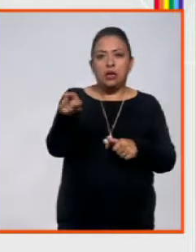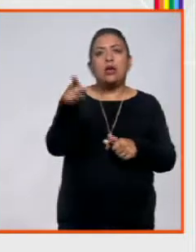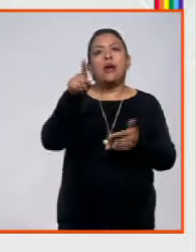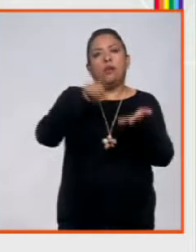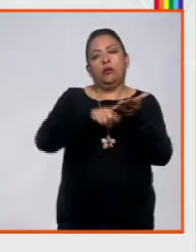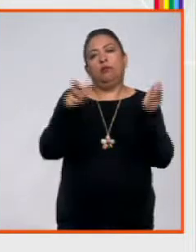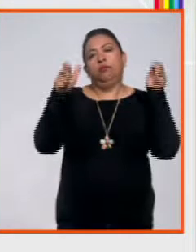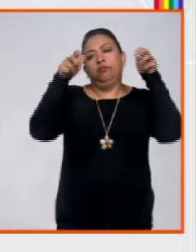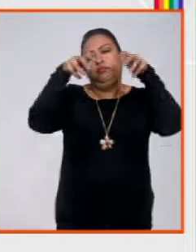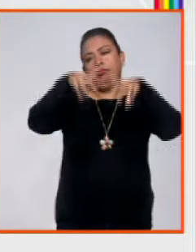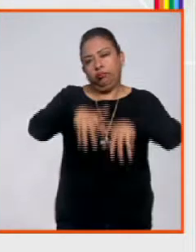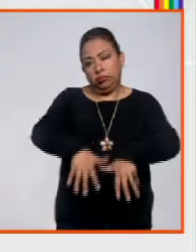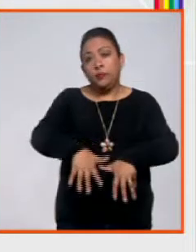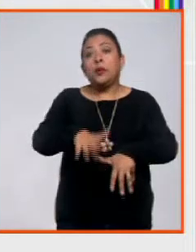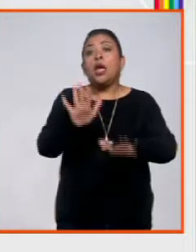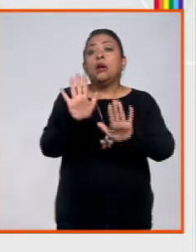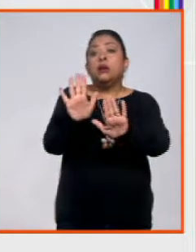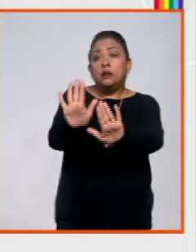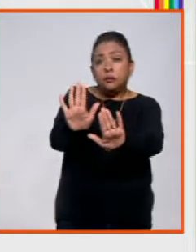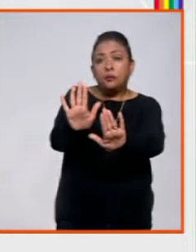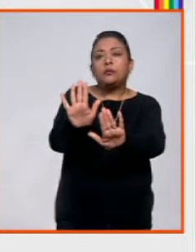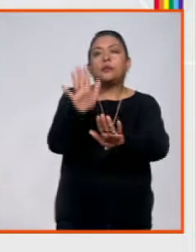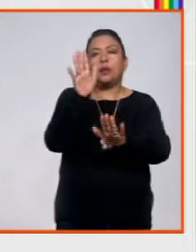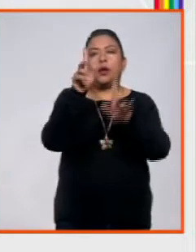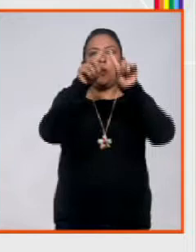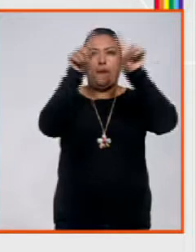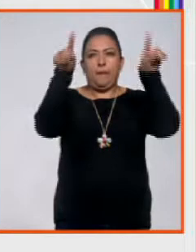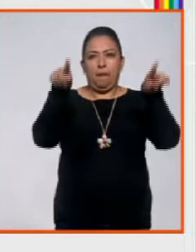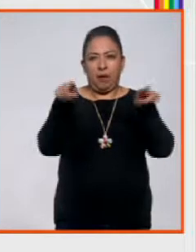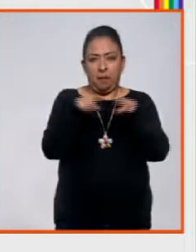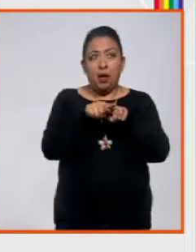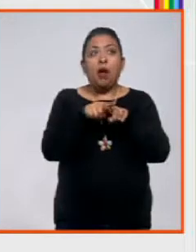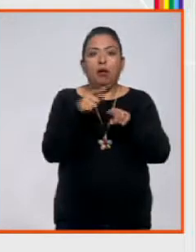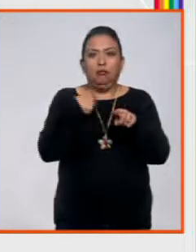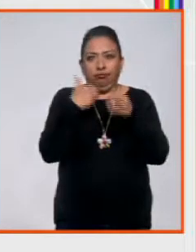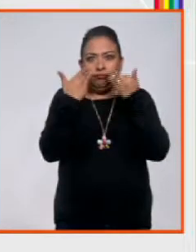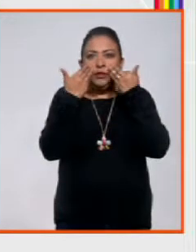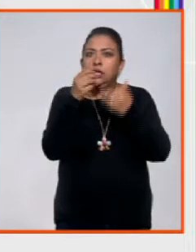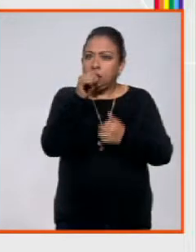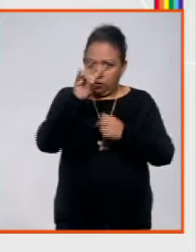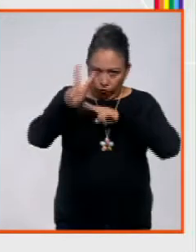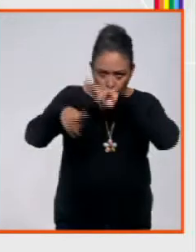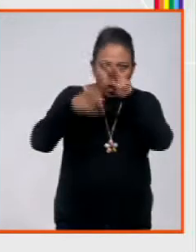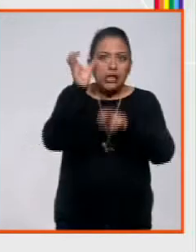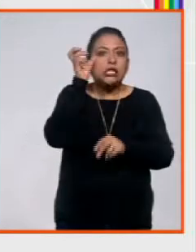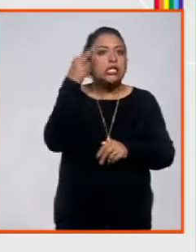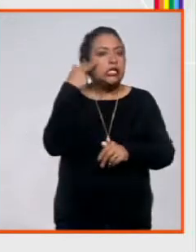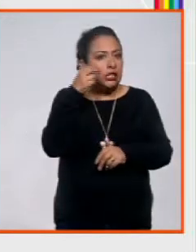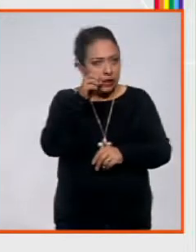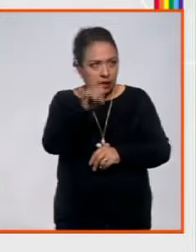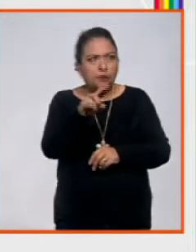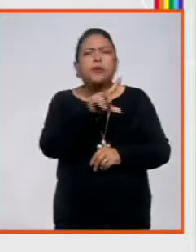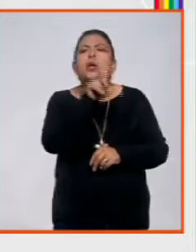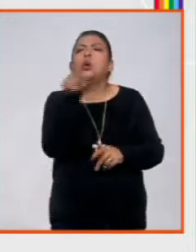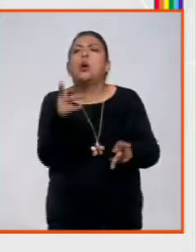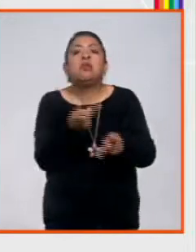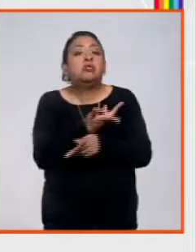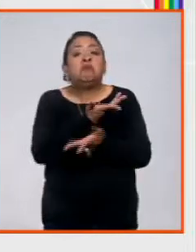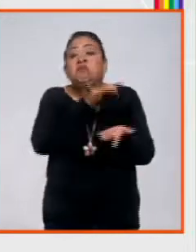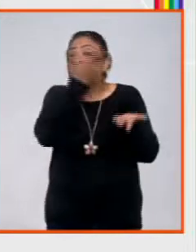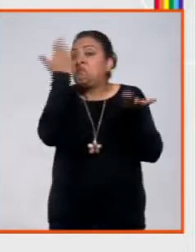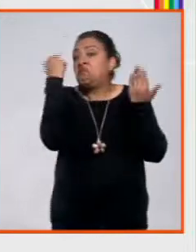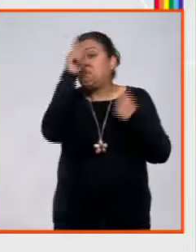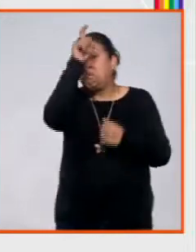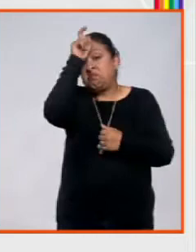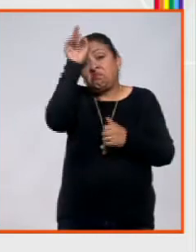este evento y donde se quedó por otros años el mural hay pues ya evidencia de que sí estuvo ahí no sabemos